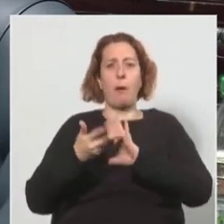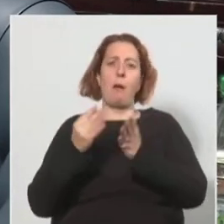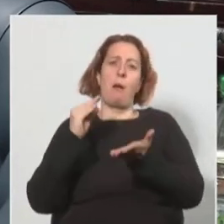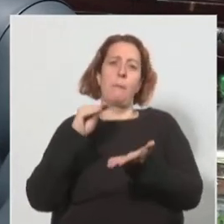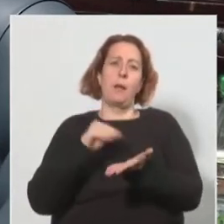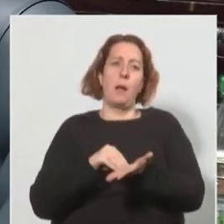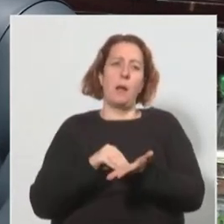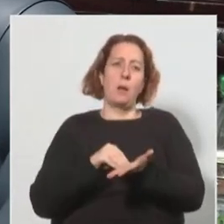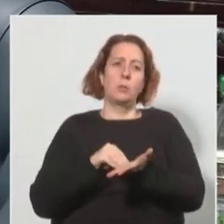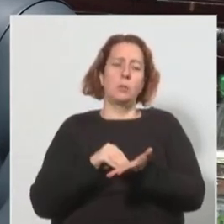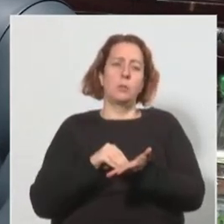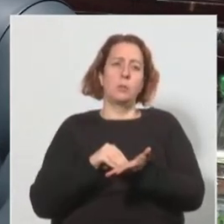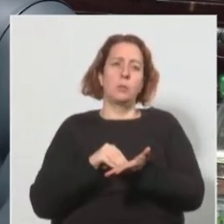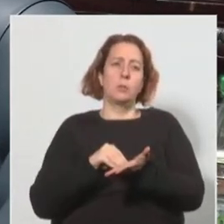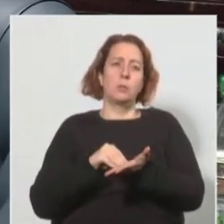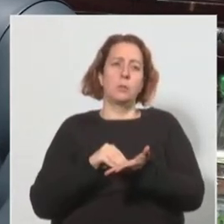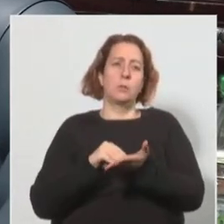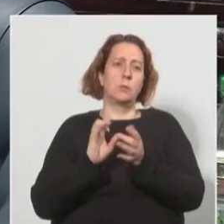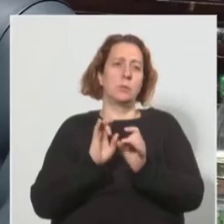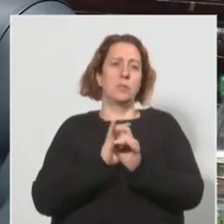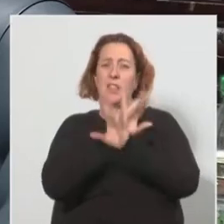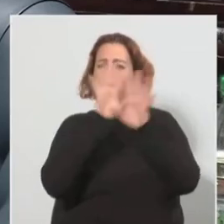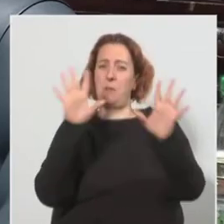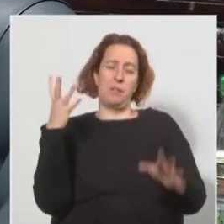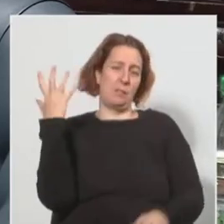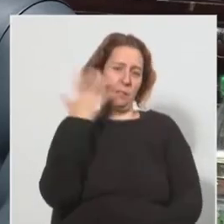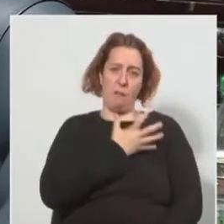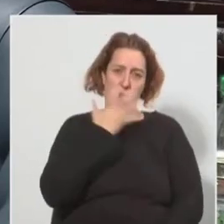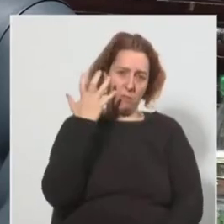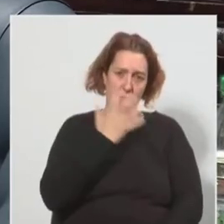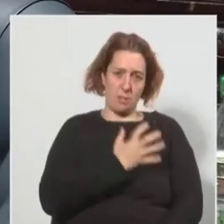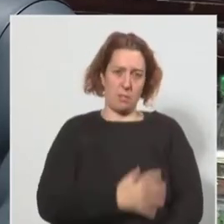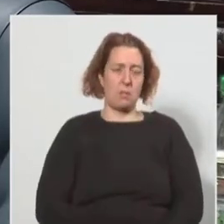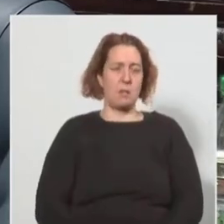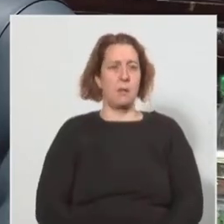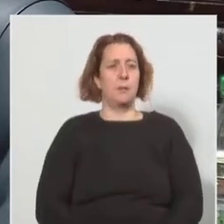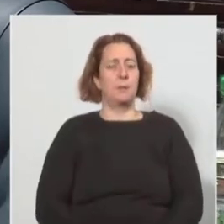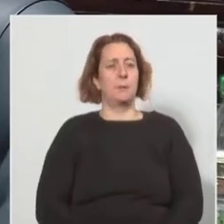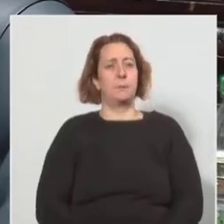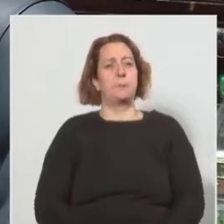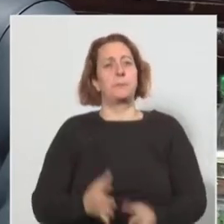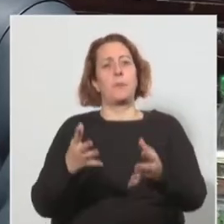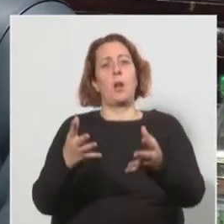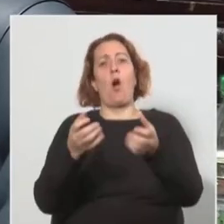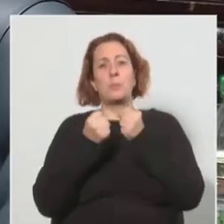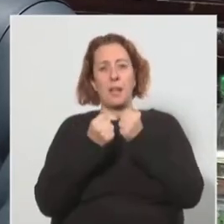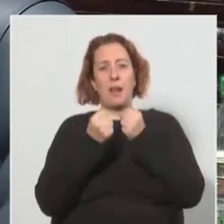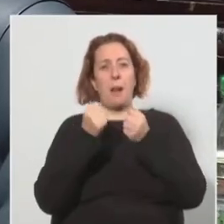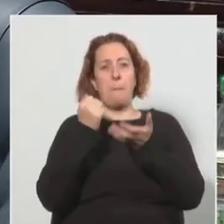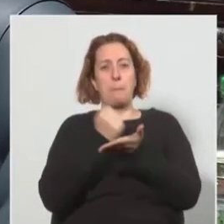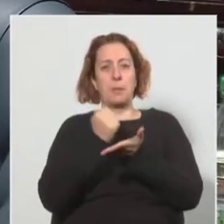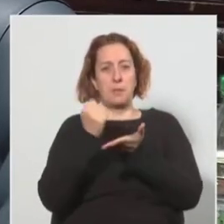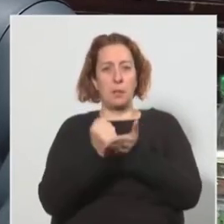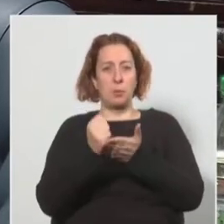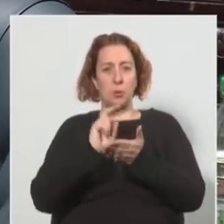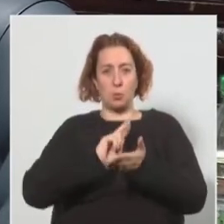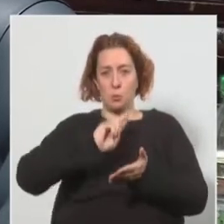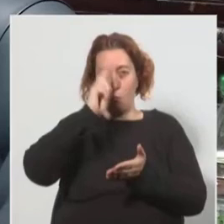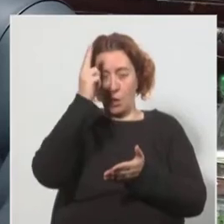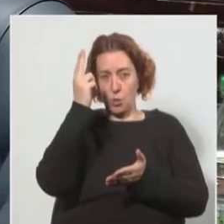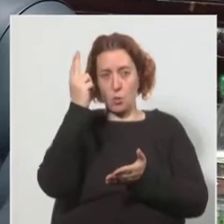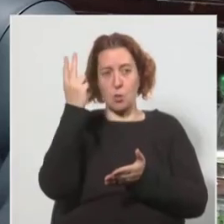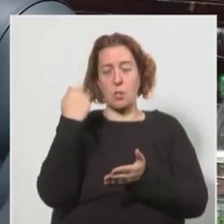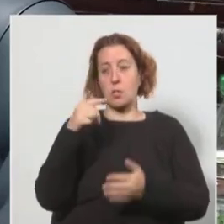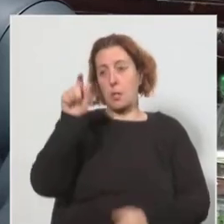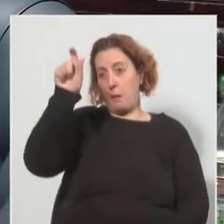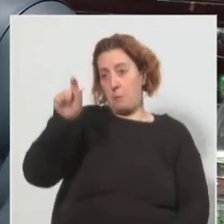aplicaron son claramente nefastas. La obtención del pasaporte uruguayo por parte de